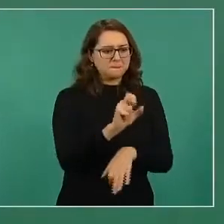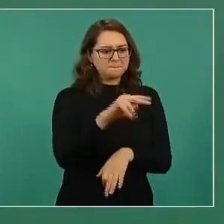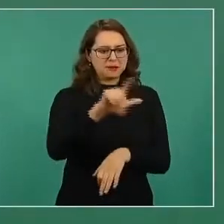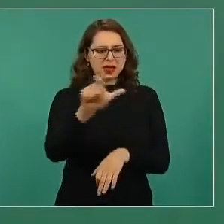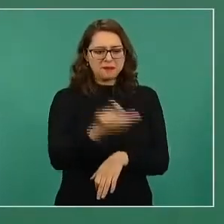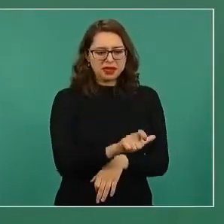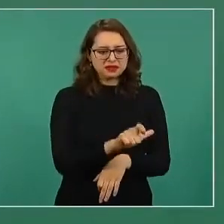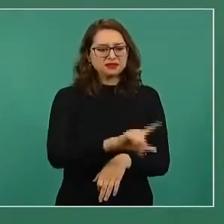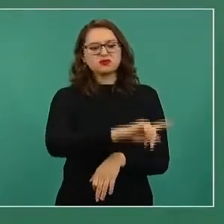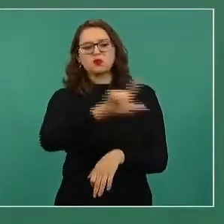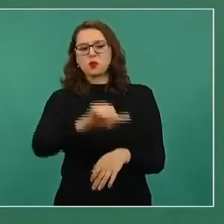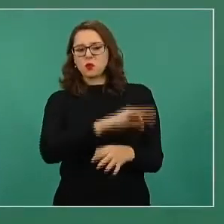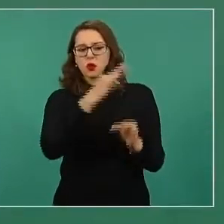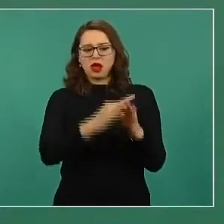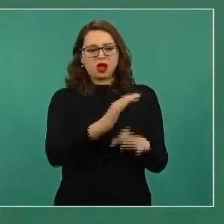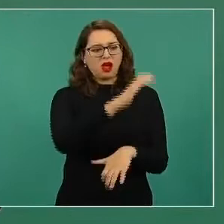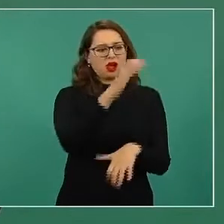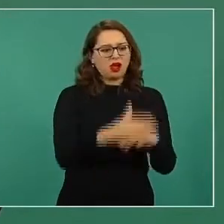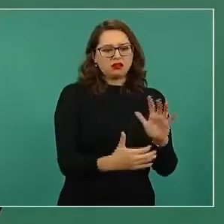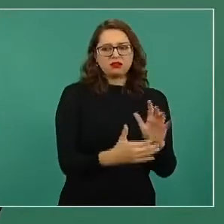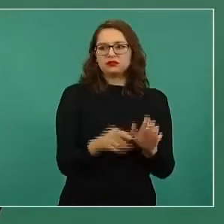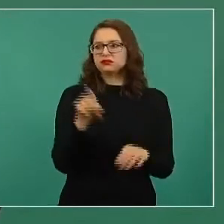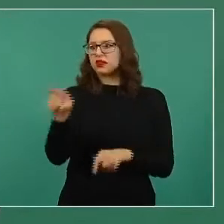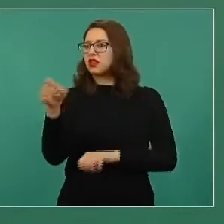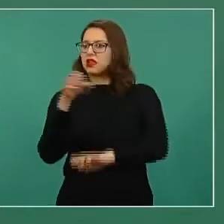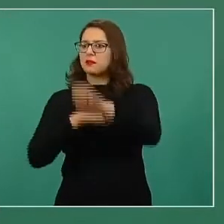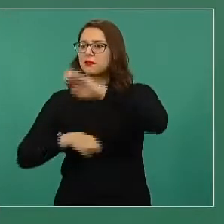terminaban trabajando en empresas